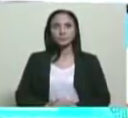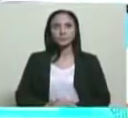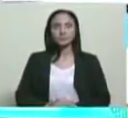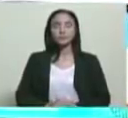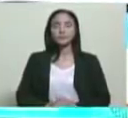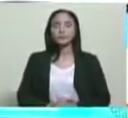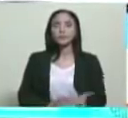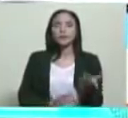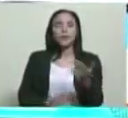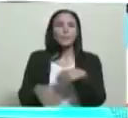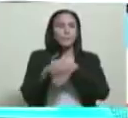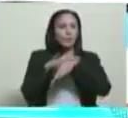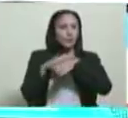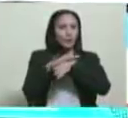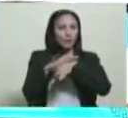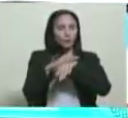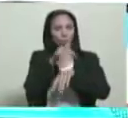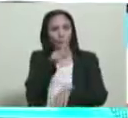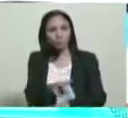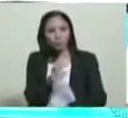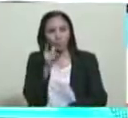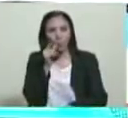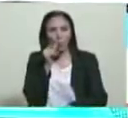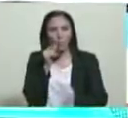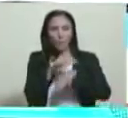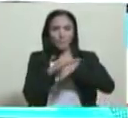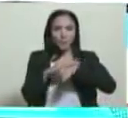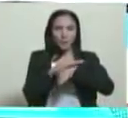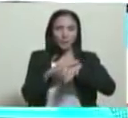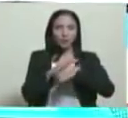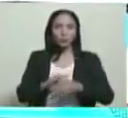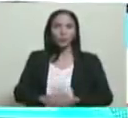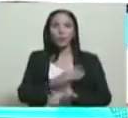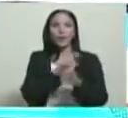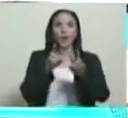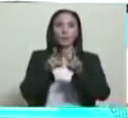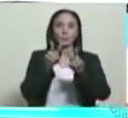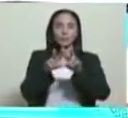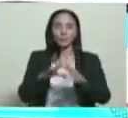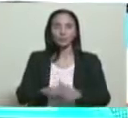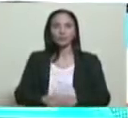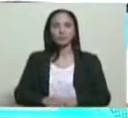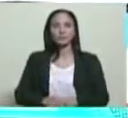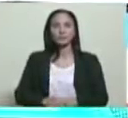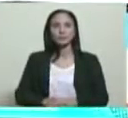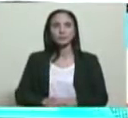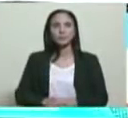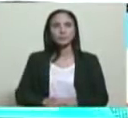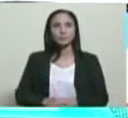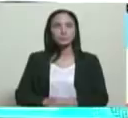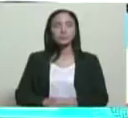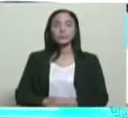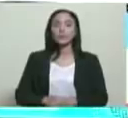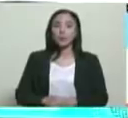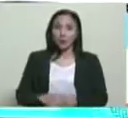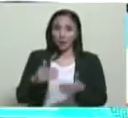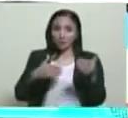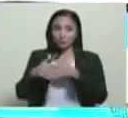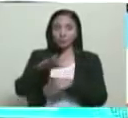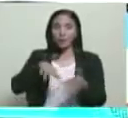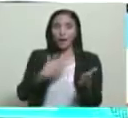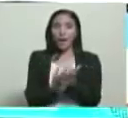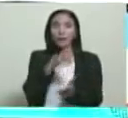Ministro Villarroel, ministro de Vivienda, yo quiero de aquí al 20 de